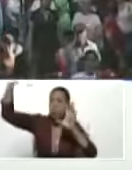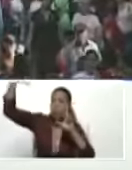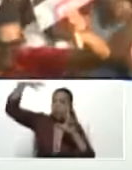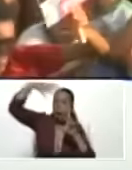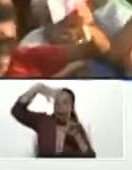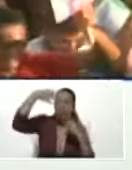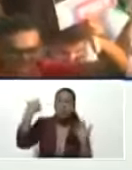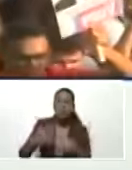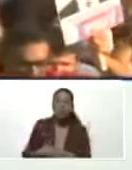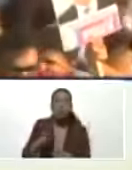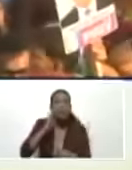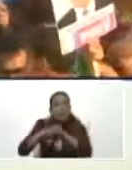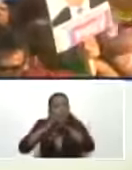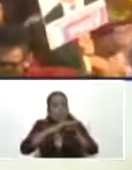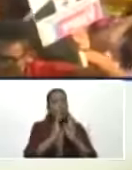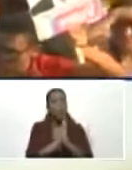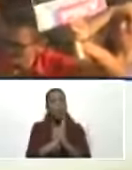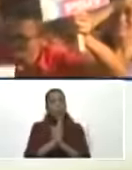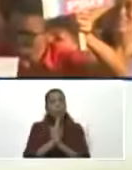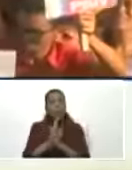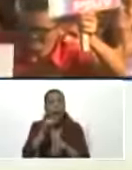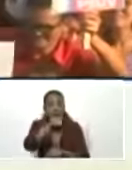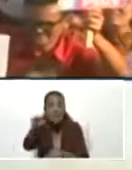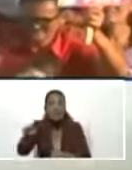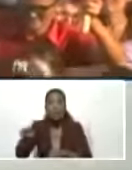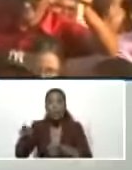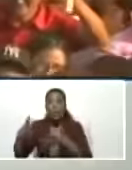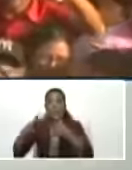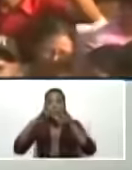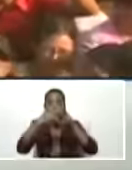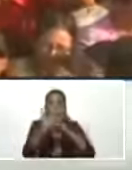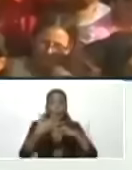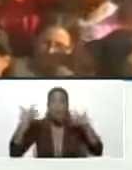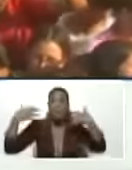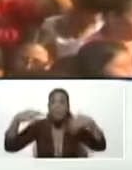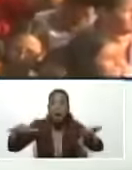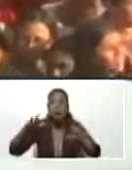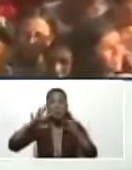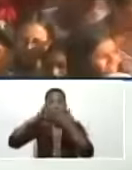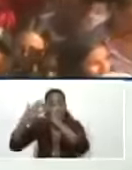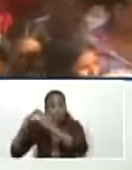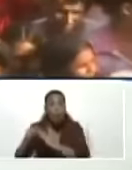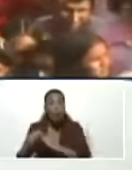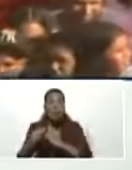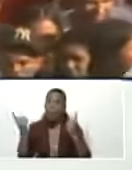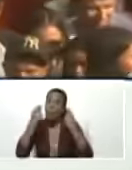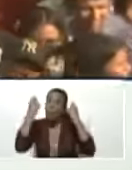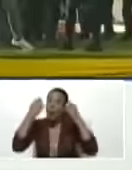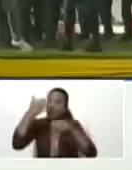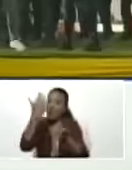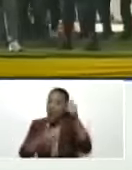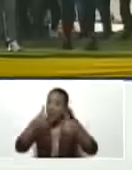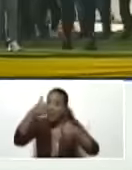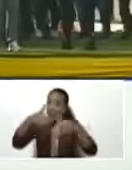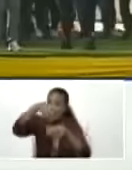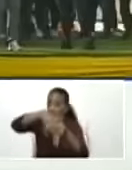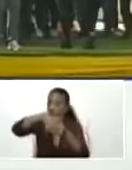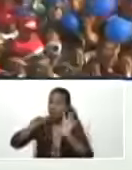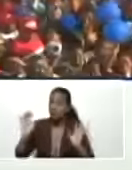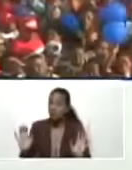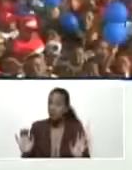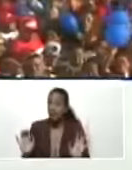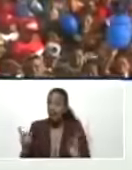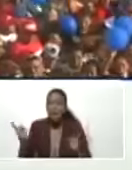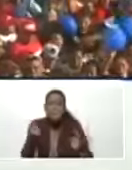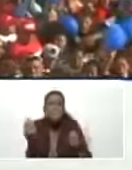Entonces, ¿qué estoy pidiendo yo? Que esos eventos del pueblo, porque esa es nuestra campaña electoral, tenemos